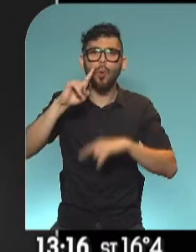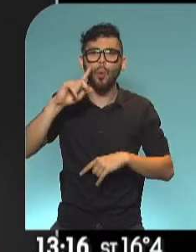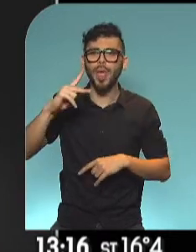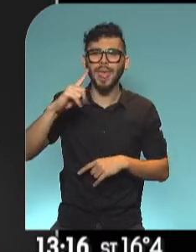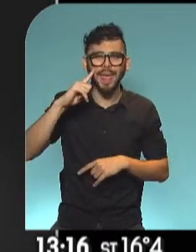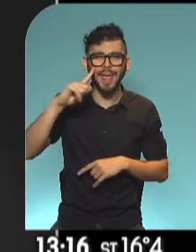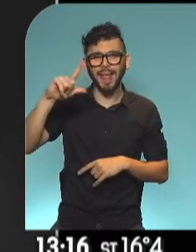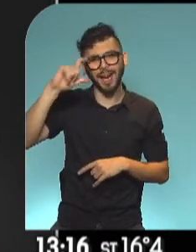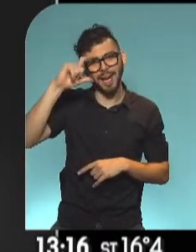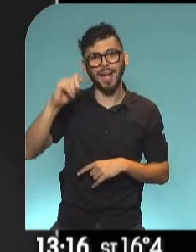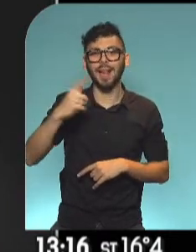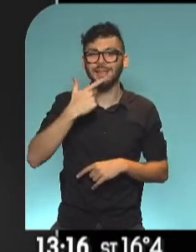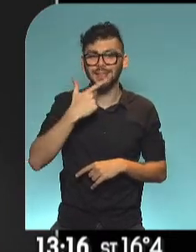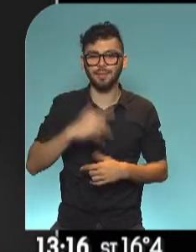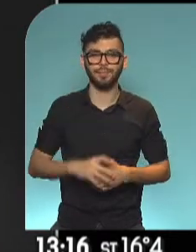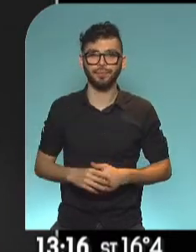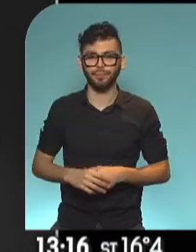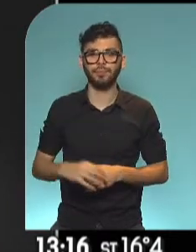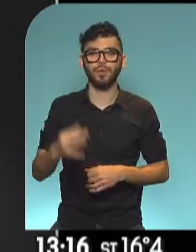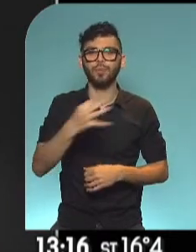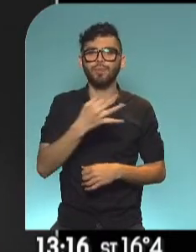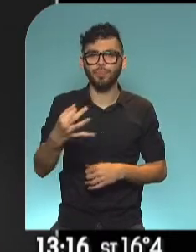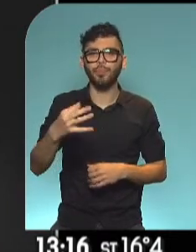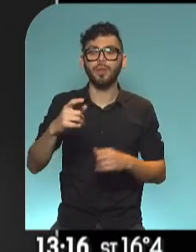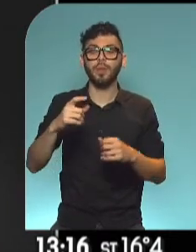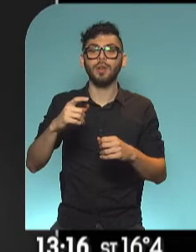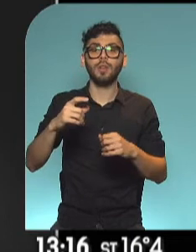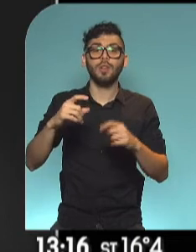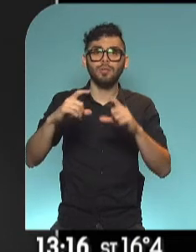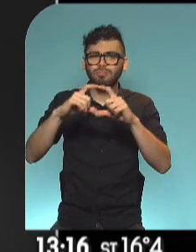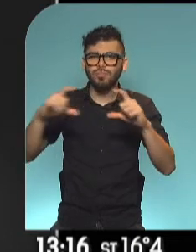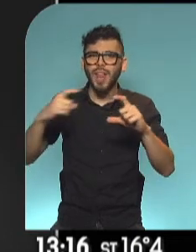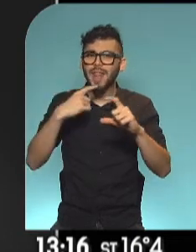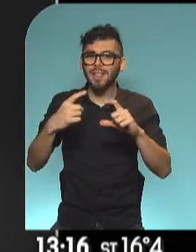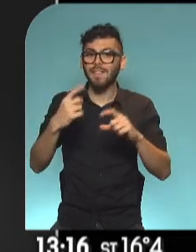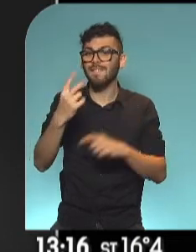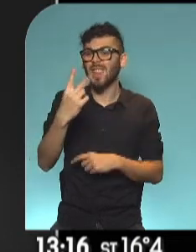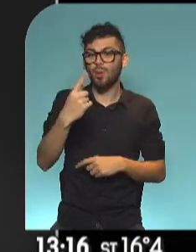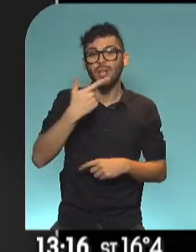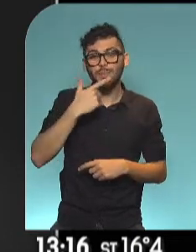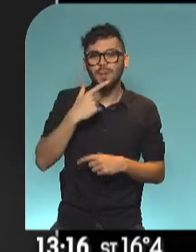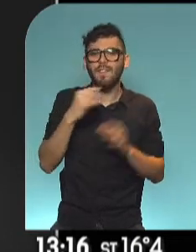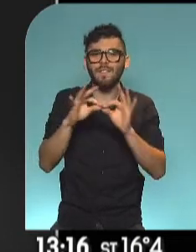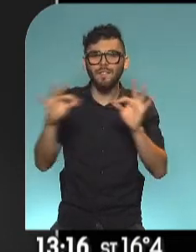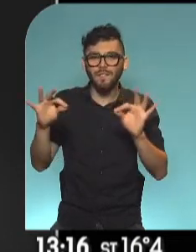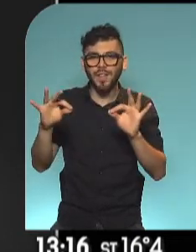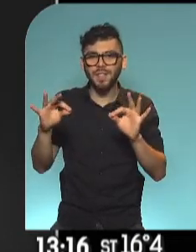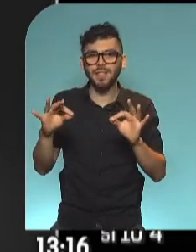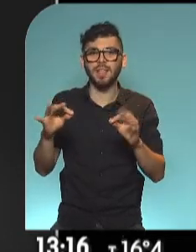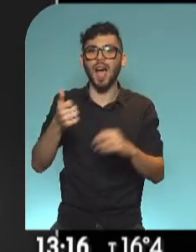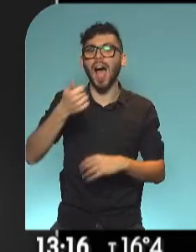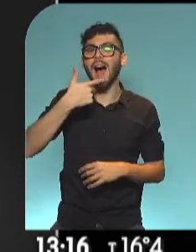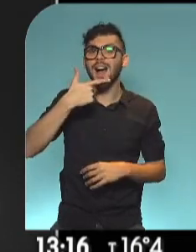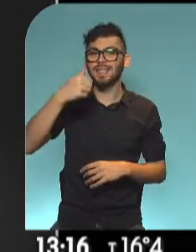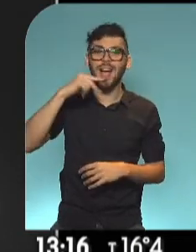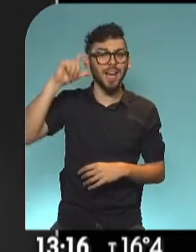lo lee Félix Taylor. Exactamente, Ayelen, en el tuit de la cuenta de Wikileaks del 21 de septiembre, que cita palabras de Lula, dice: Assange necesita ser